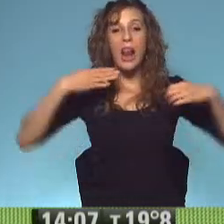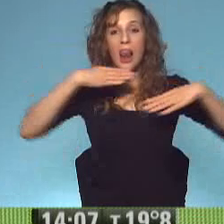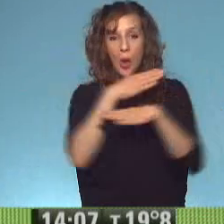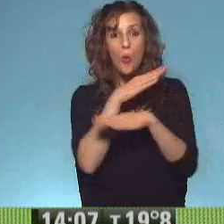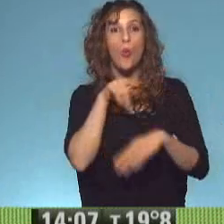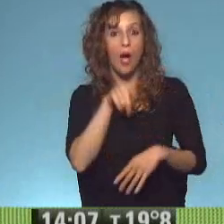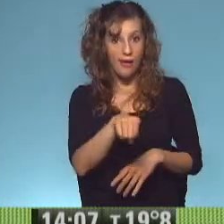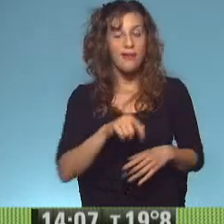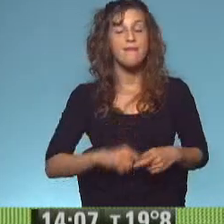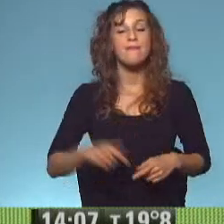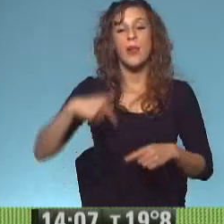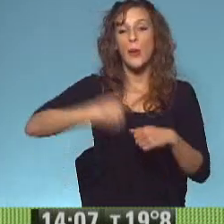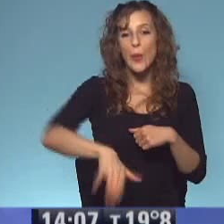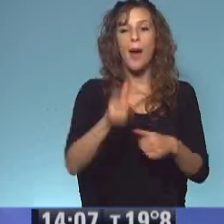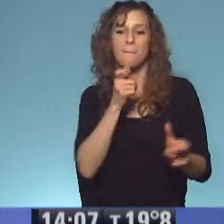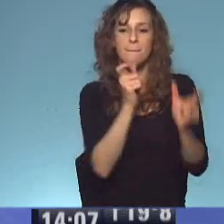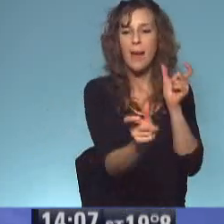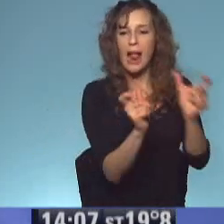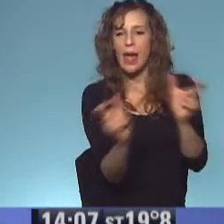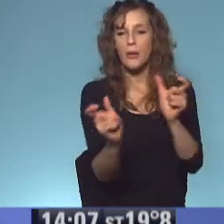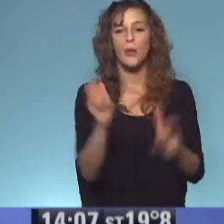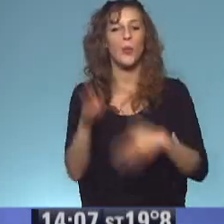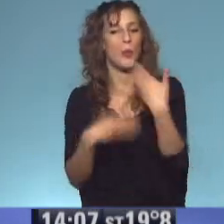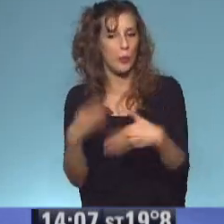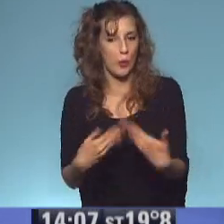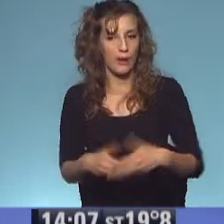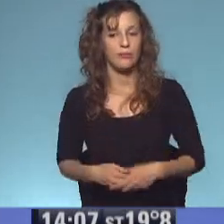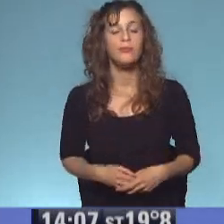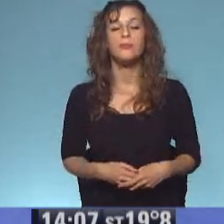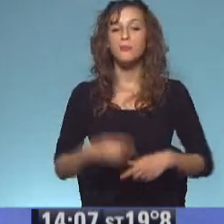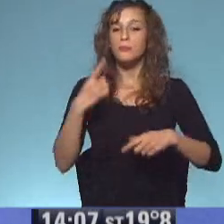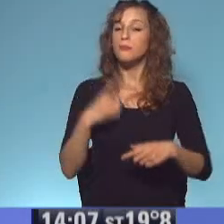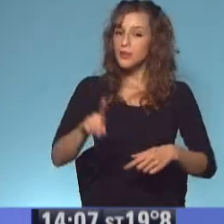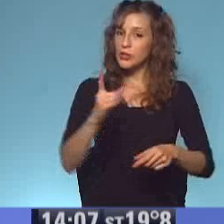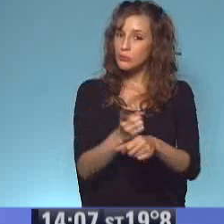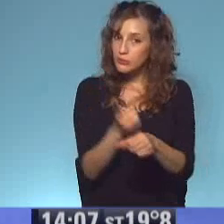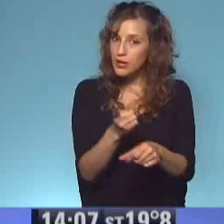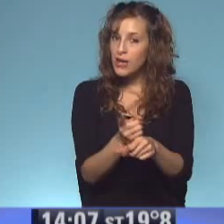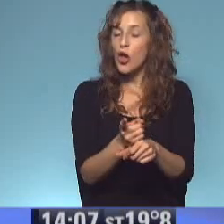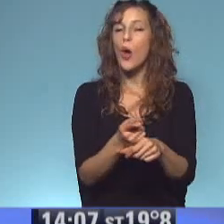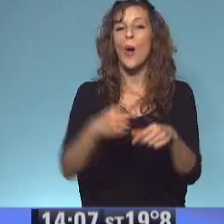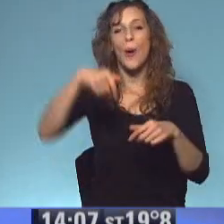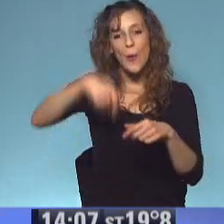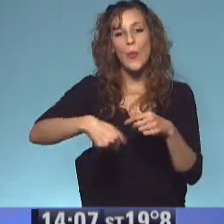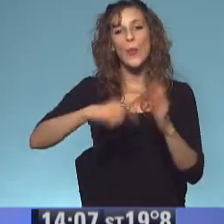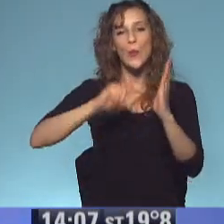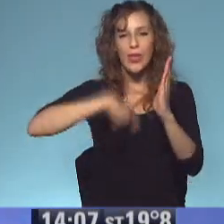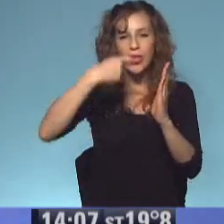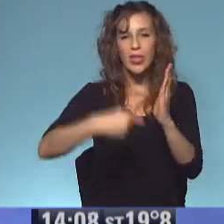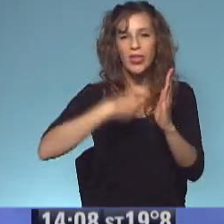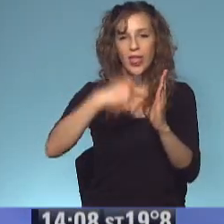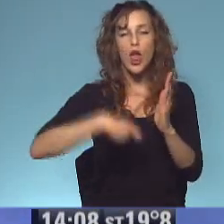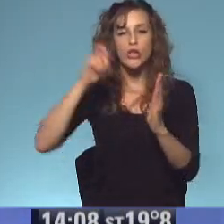del lenguaje y a jugar con palabras. Perfecto. Pero primero, vamos a ver un video para seguir